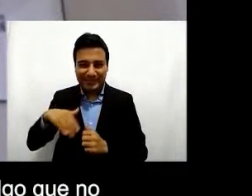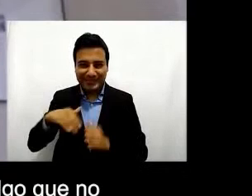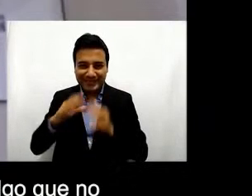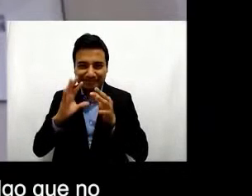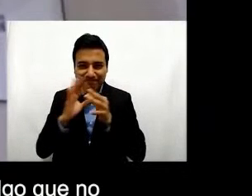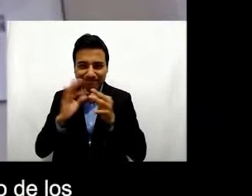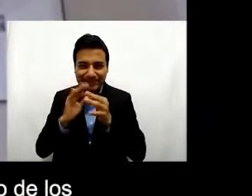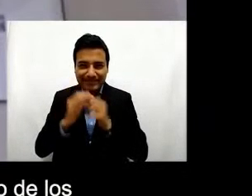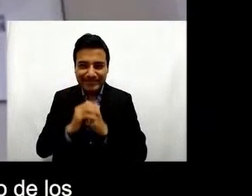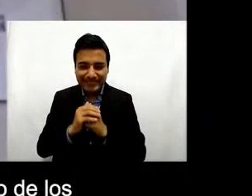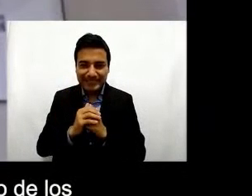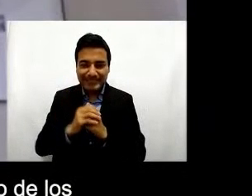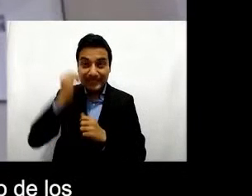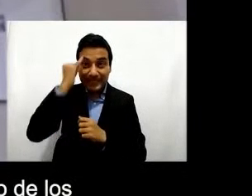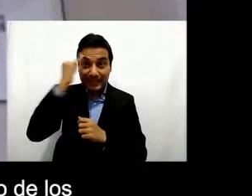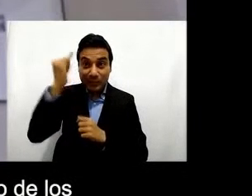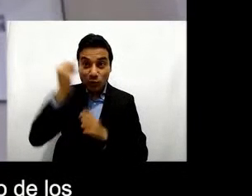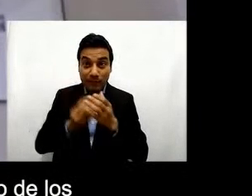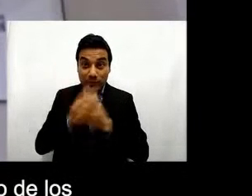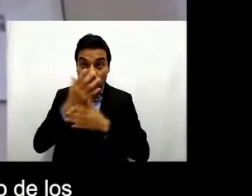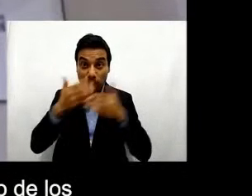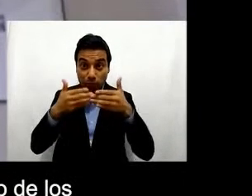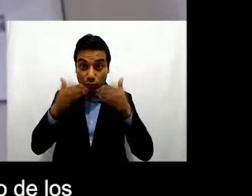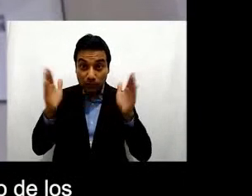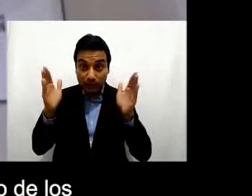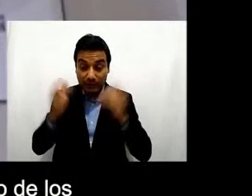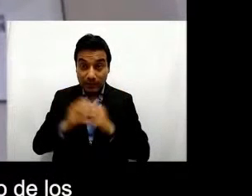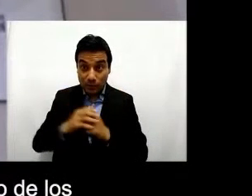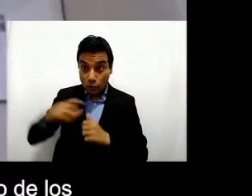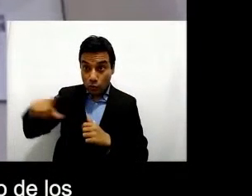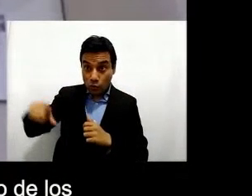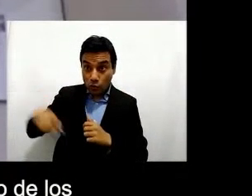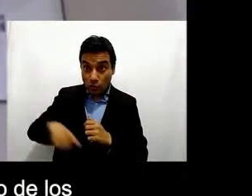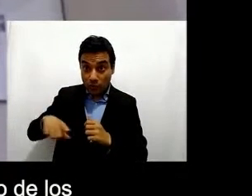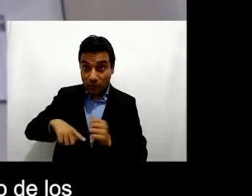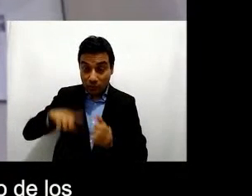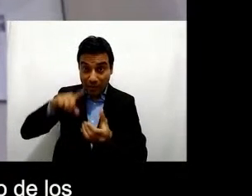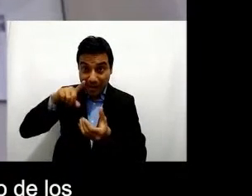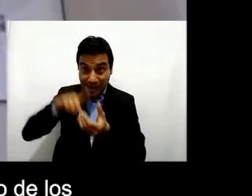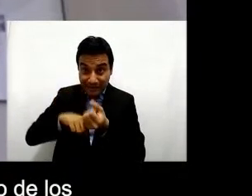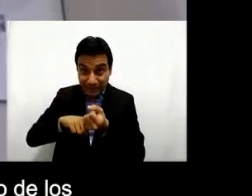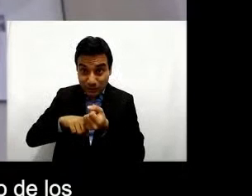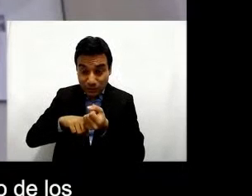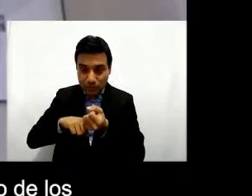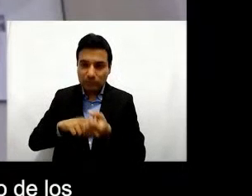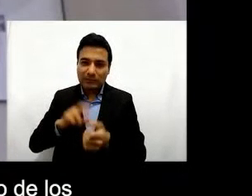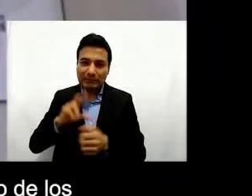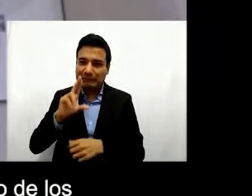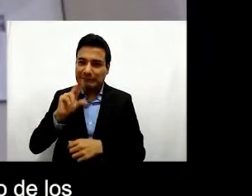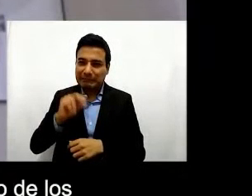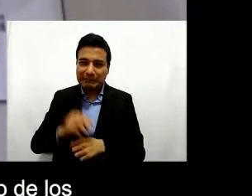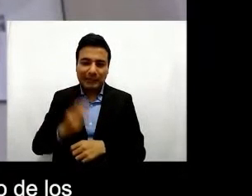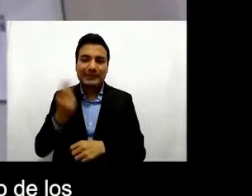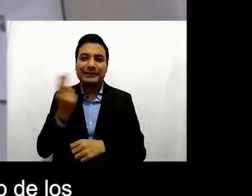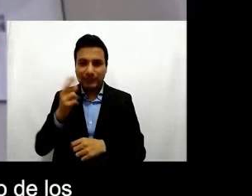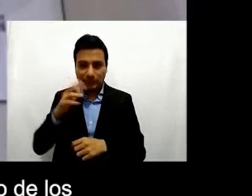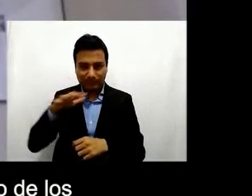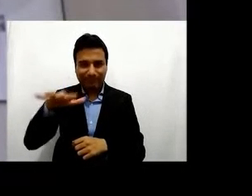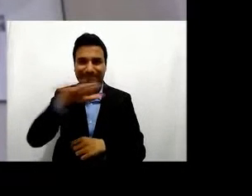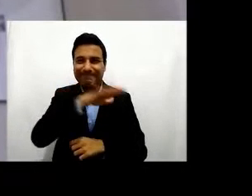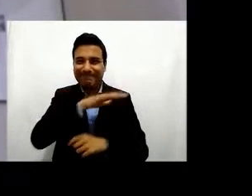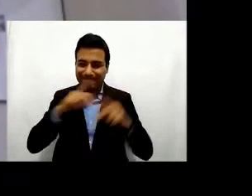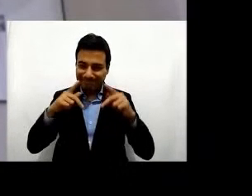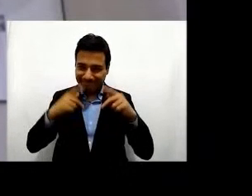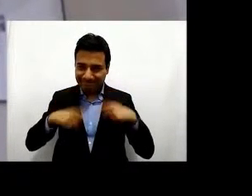pasando solamente dentro del gobierno, tiene que pasar también dentro de los sistemas. Y creo que lo que realmente tenemos que